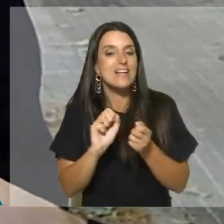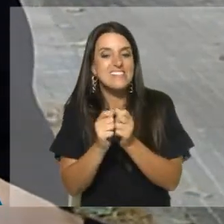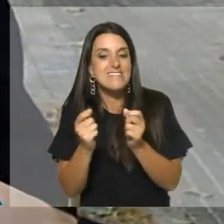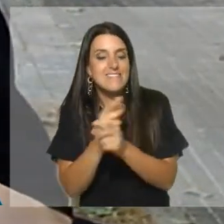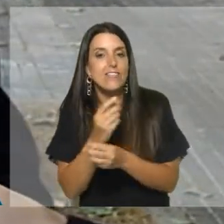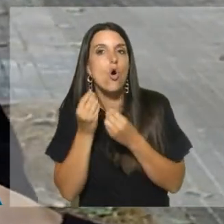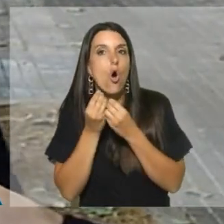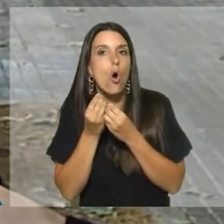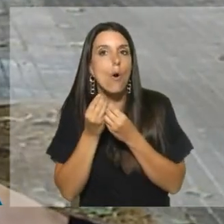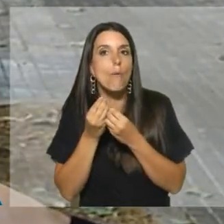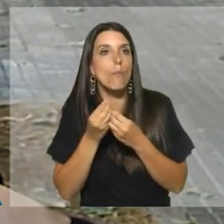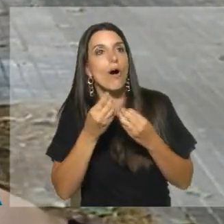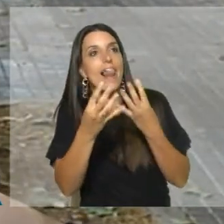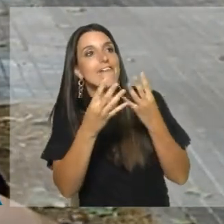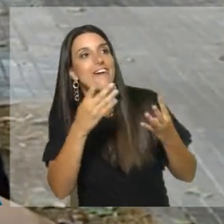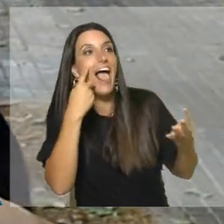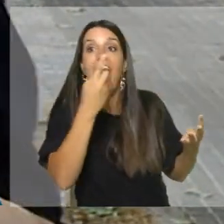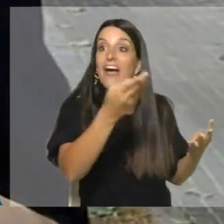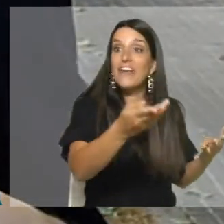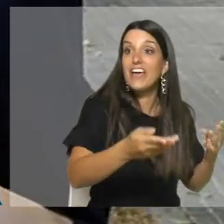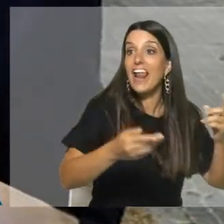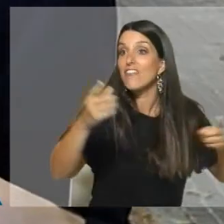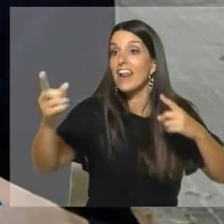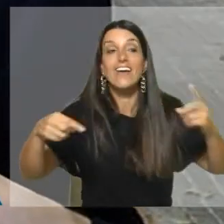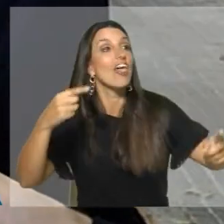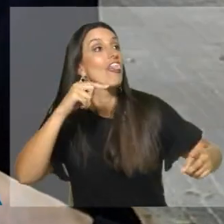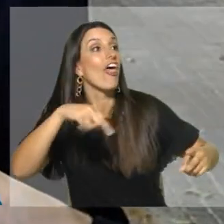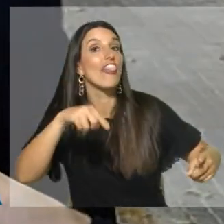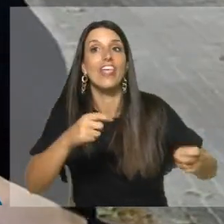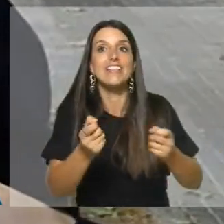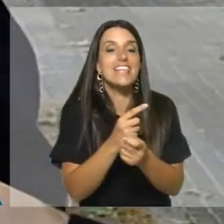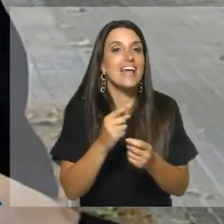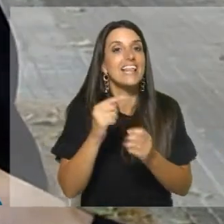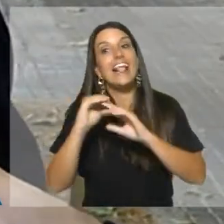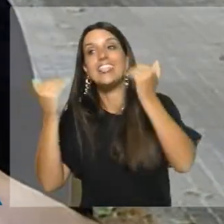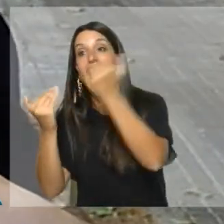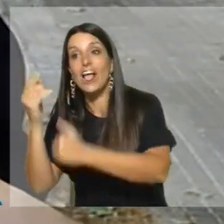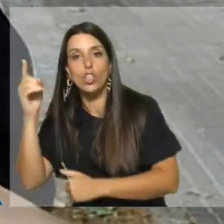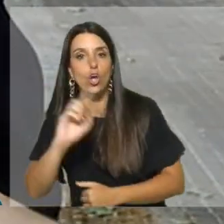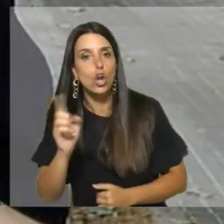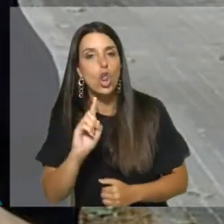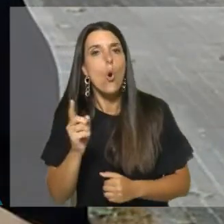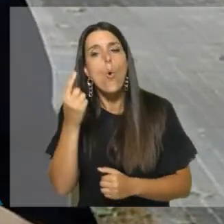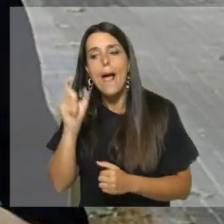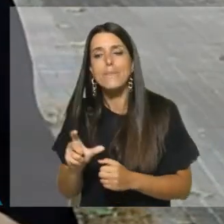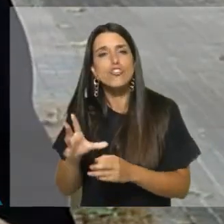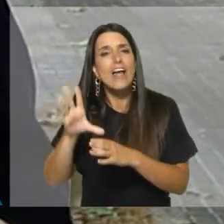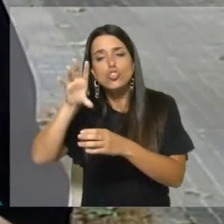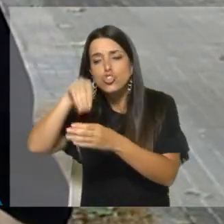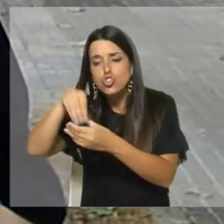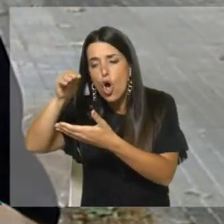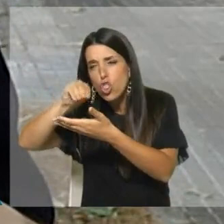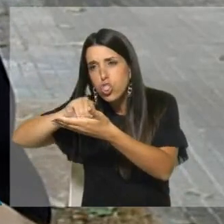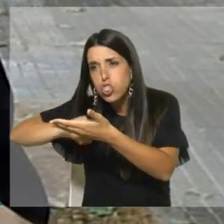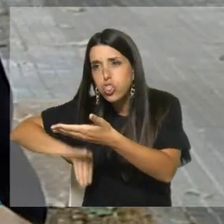se encuentran caminando por la feria y uno encuentra uno en el piso y la semana que viene va al estadio y encuentra otro en el piso. Los tiene todos y con finalidad política y